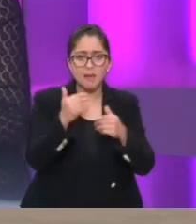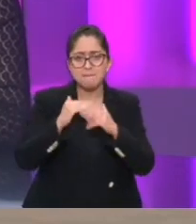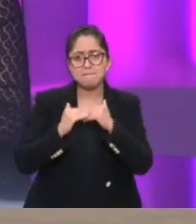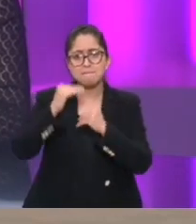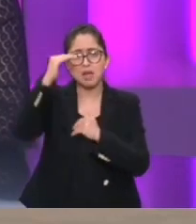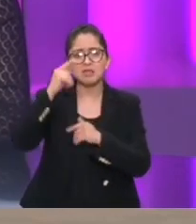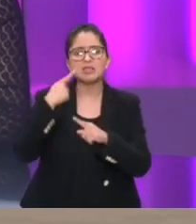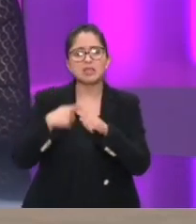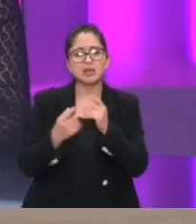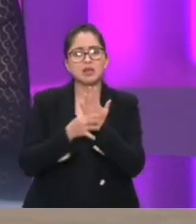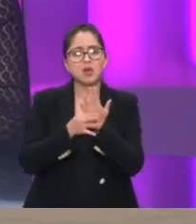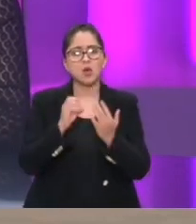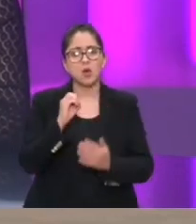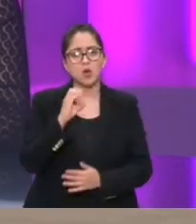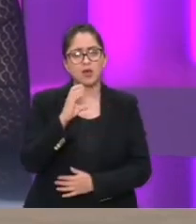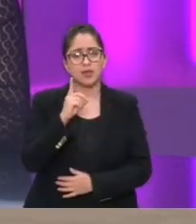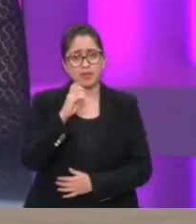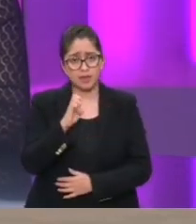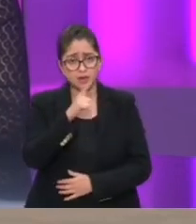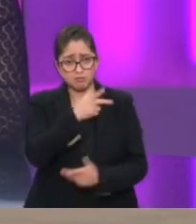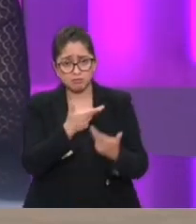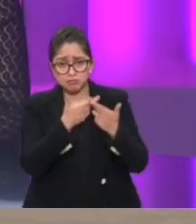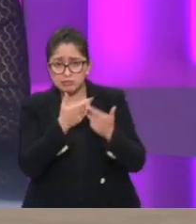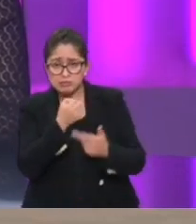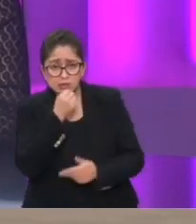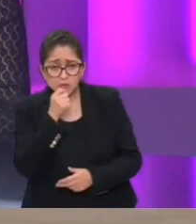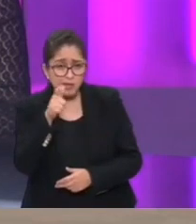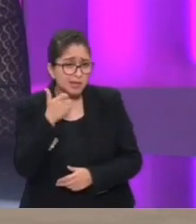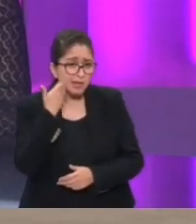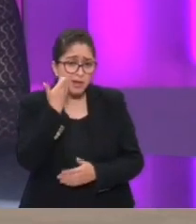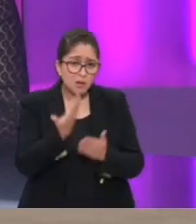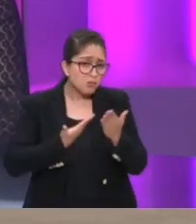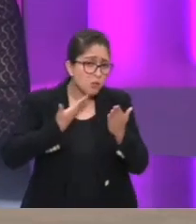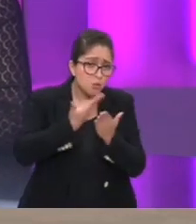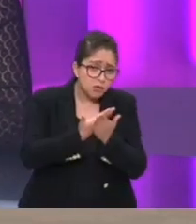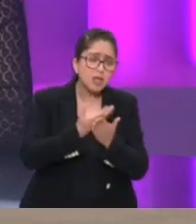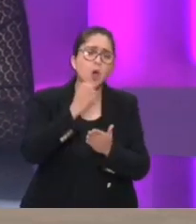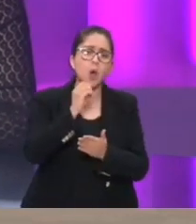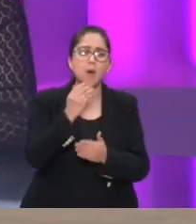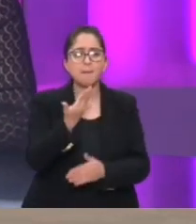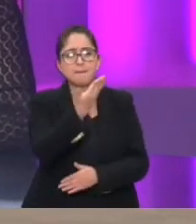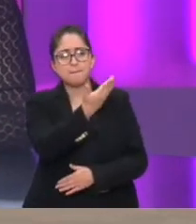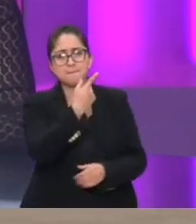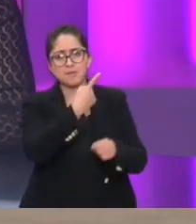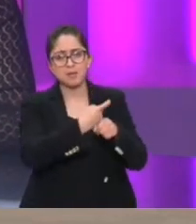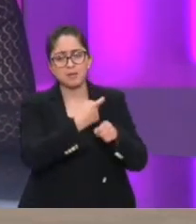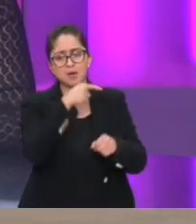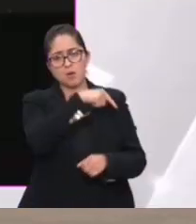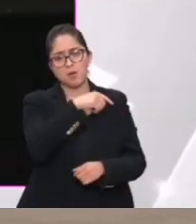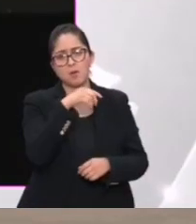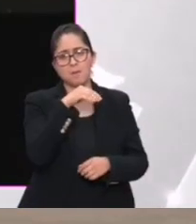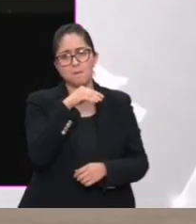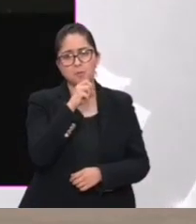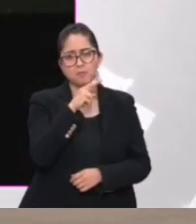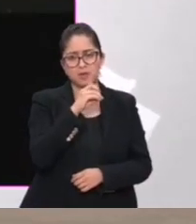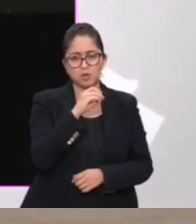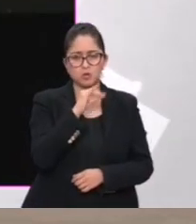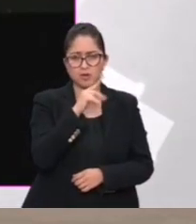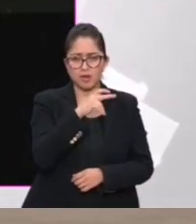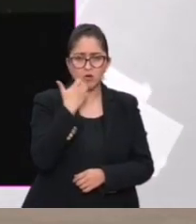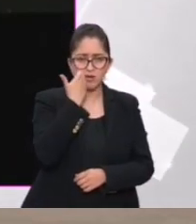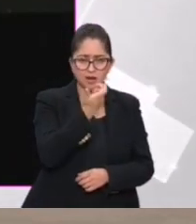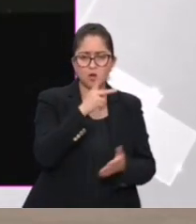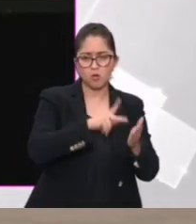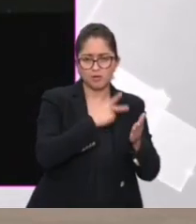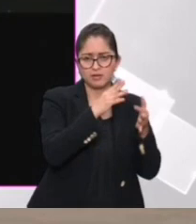quedan 11 segunditos. ¿Los quiere aprovechar para hablar sobre alguna otra propuesta? Si no, iríamos con la primera réplica que nos pide Movimiento Ciudadano. No, por